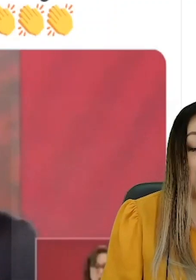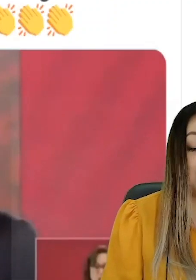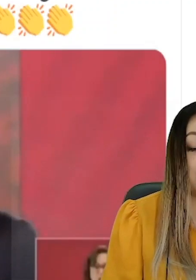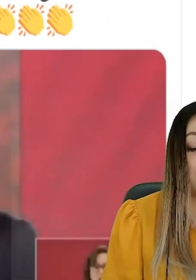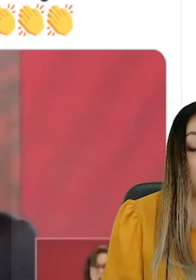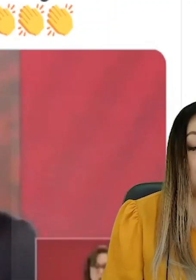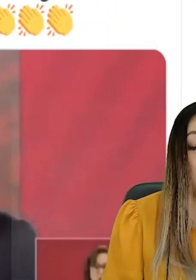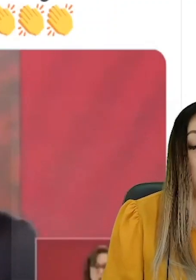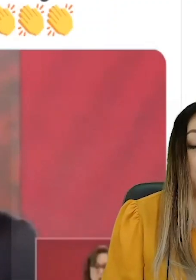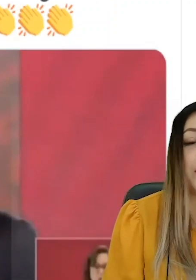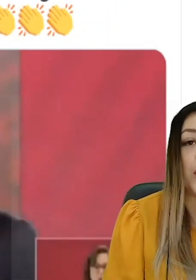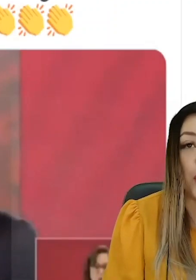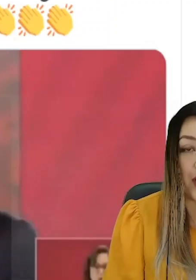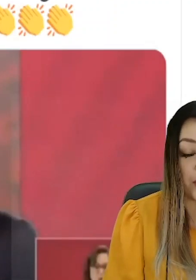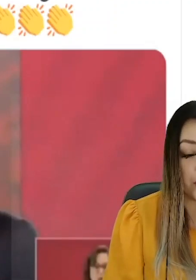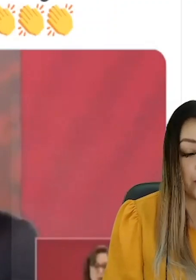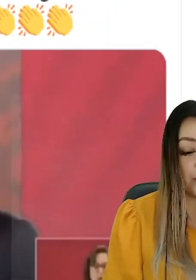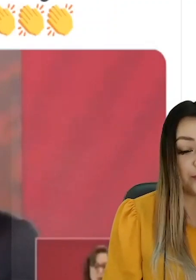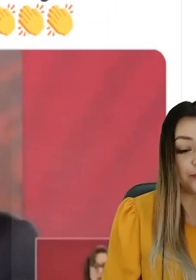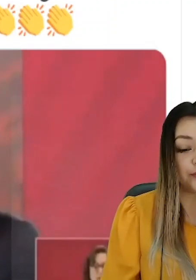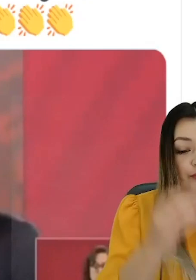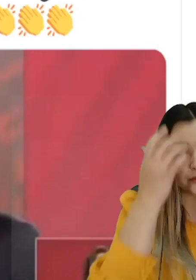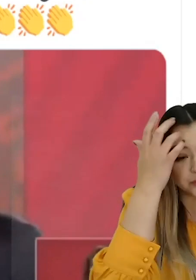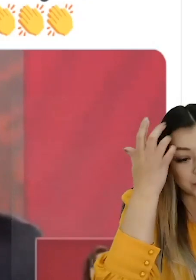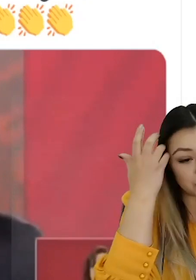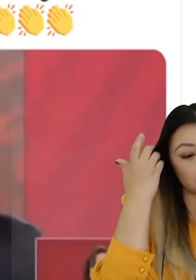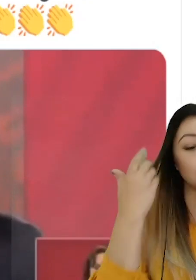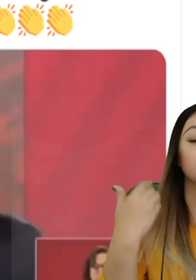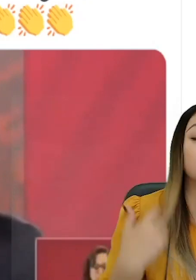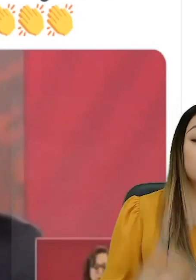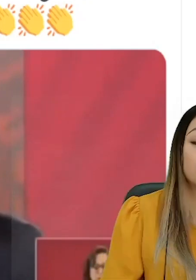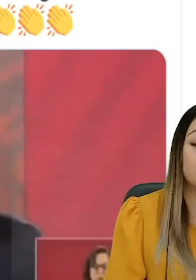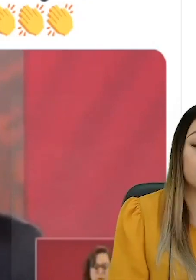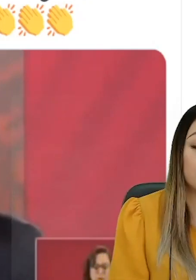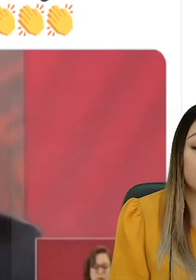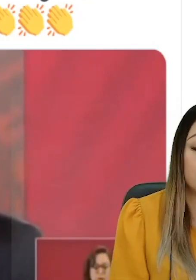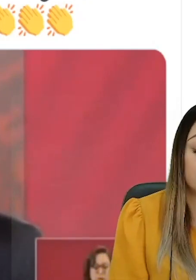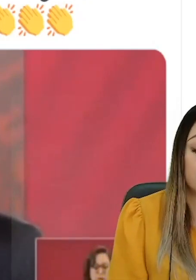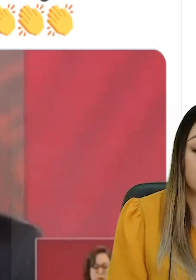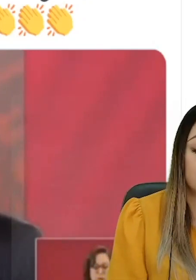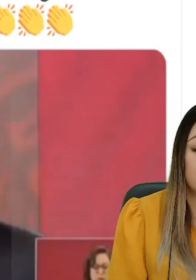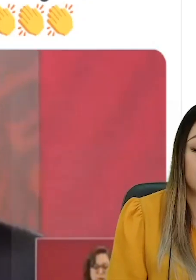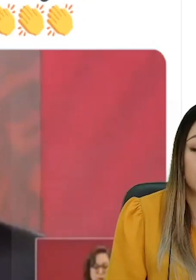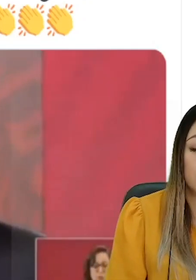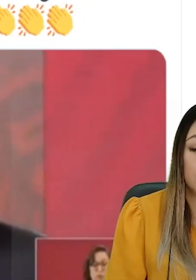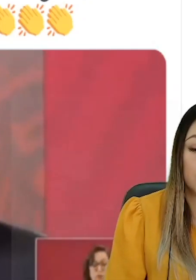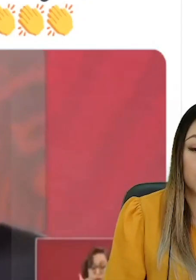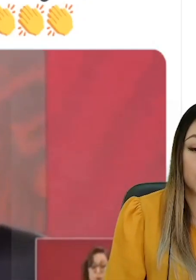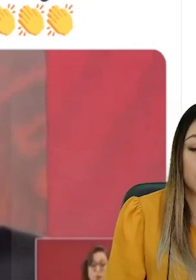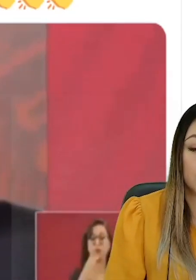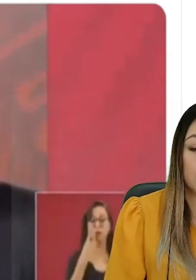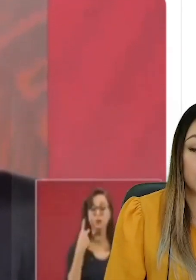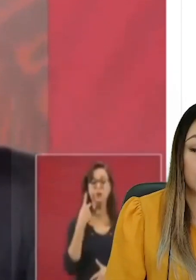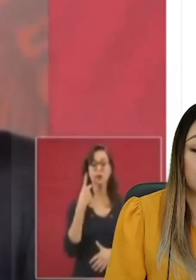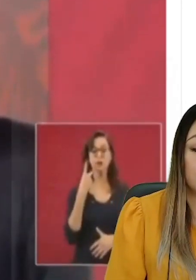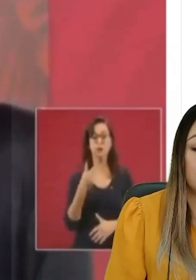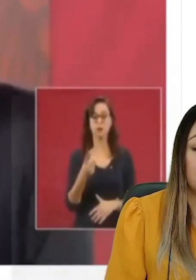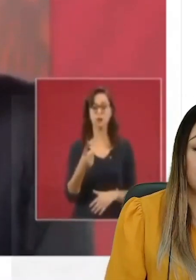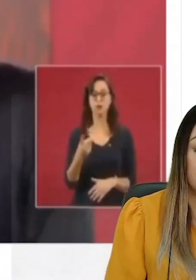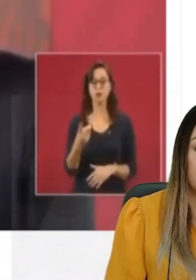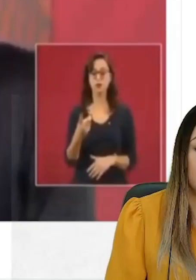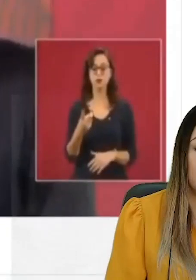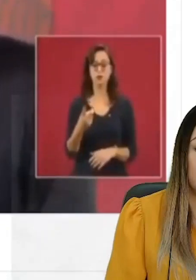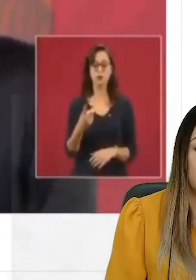presidente Andrés Manuel López Obrador. Quiero decir que,